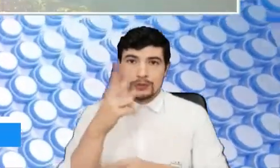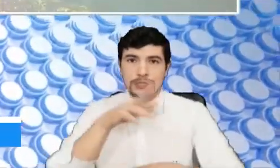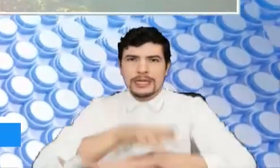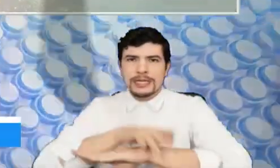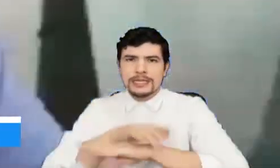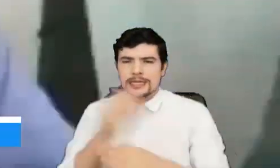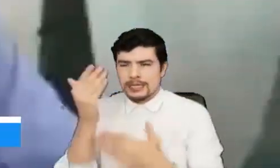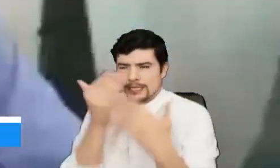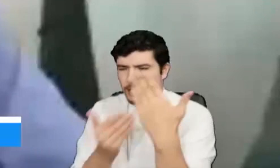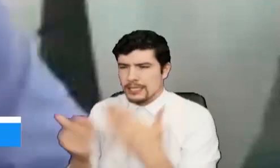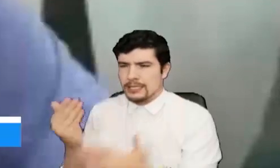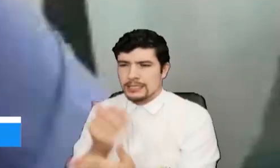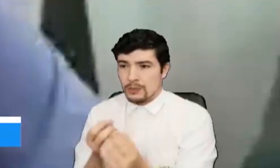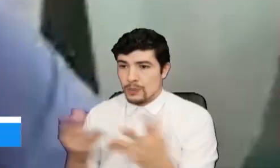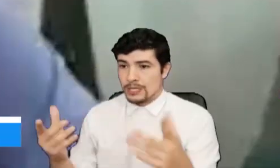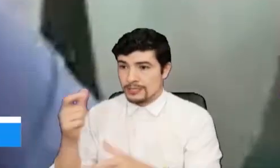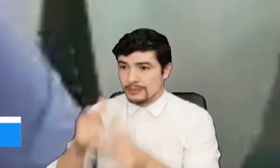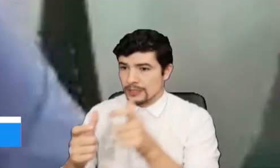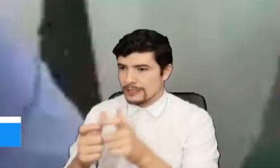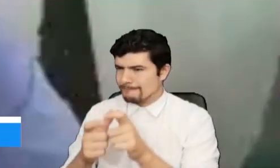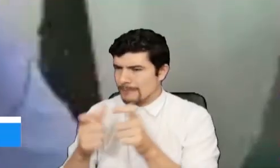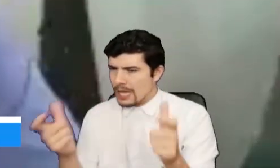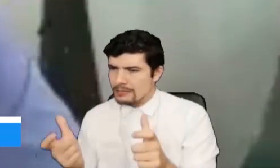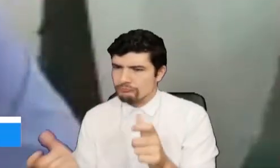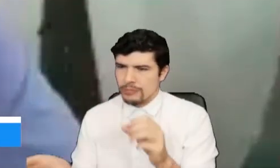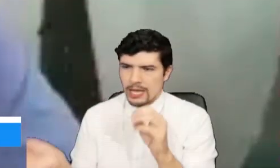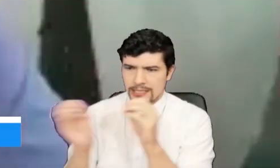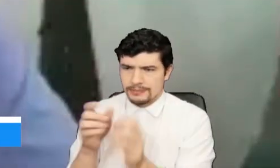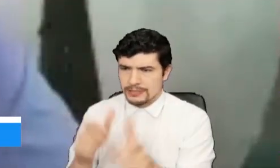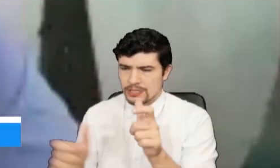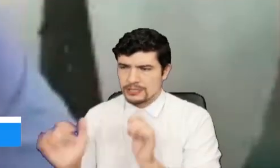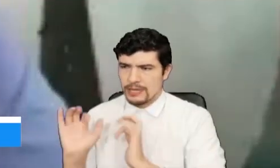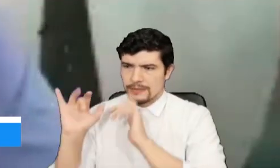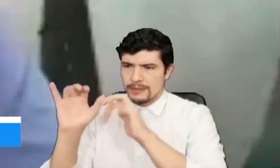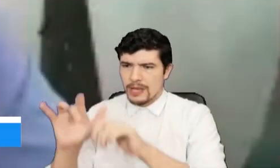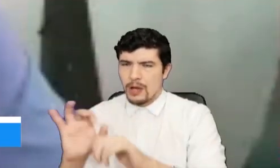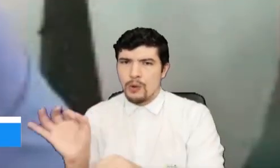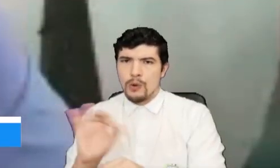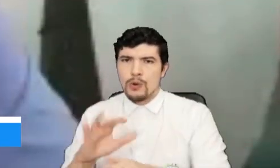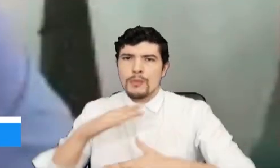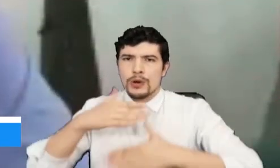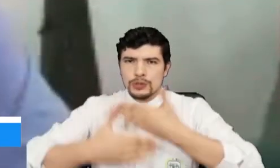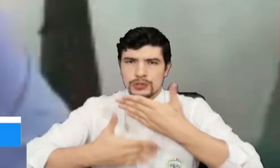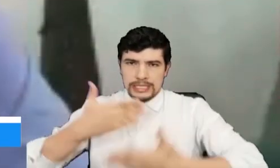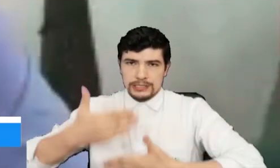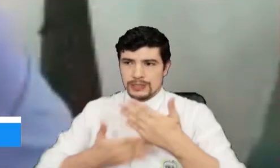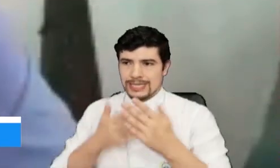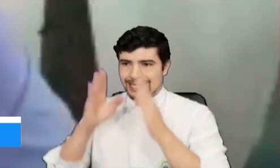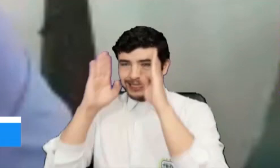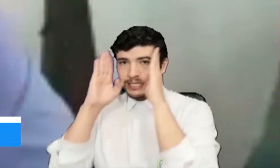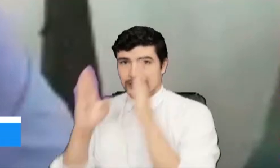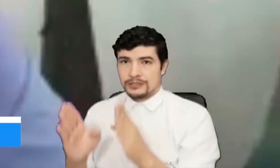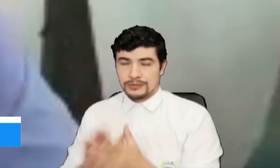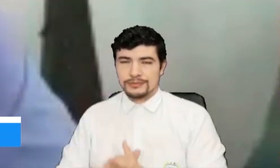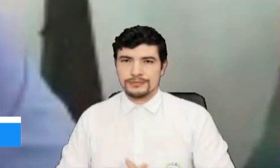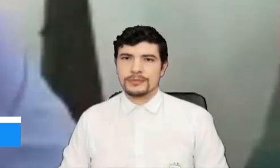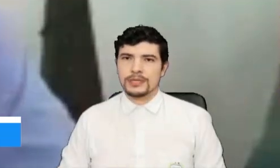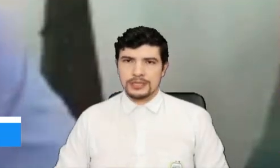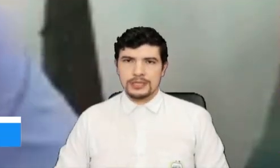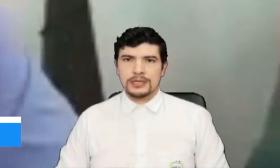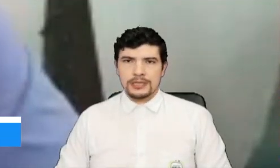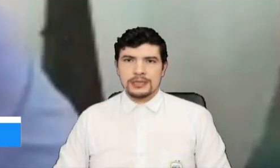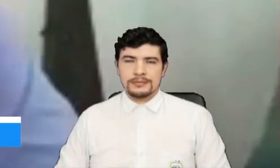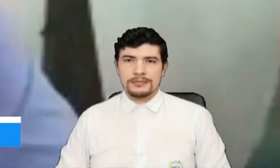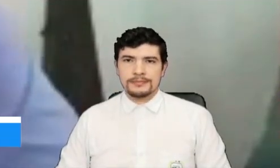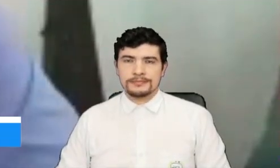población ha llegado y cómo continuaremos atendiendo todo este proceso que, repito, es un proceso nacional, no le corresponde